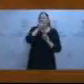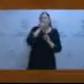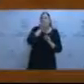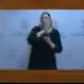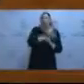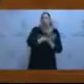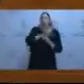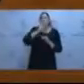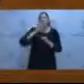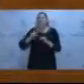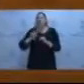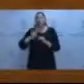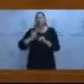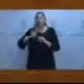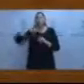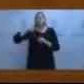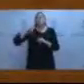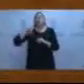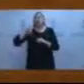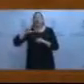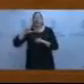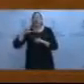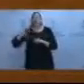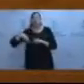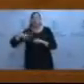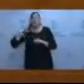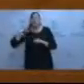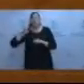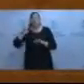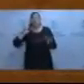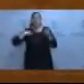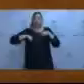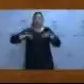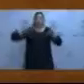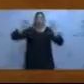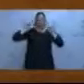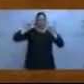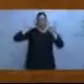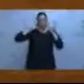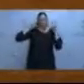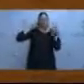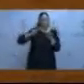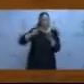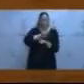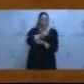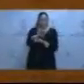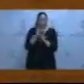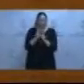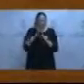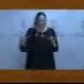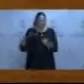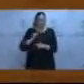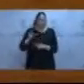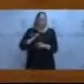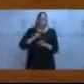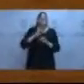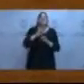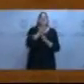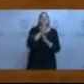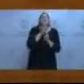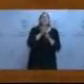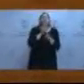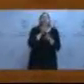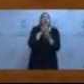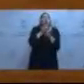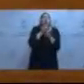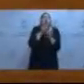Brando. Aproveche este largo puente y véala. Es una gran verdad que las palabras se las lleva el viento, y más en